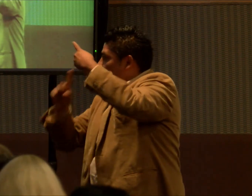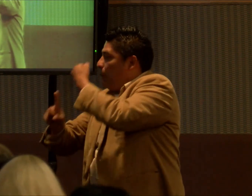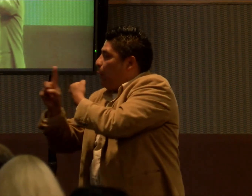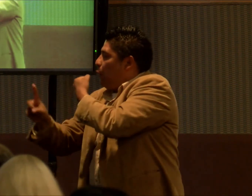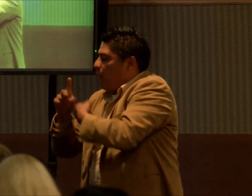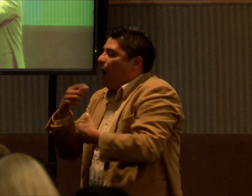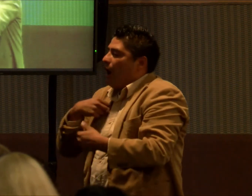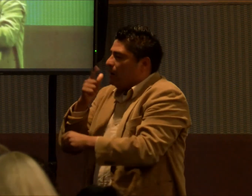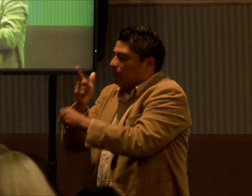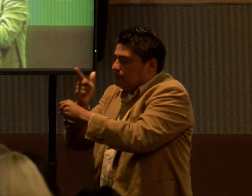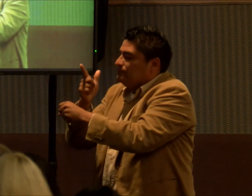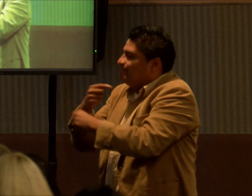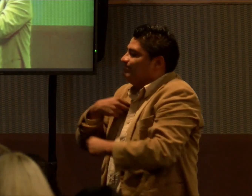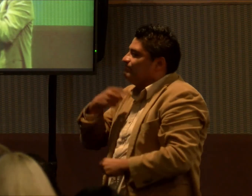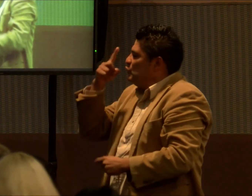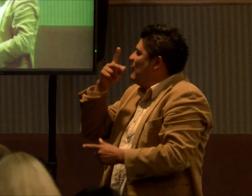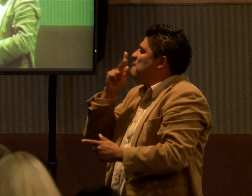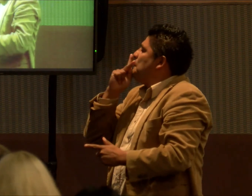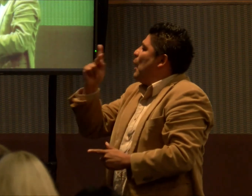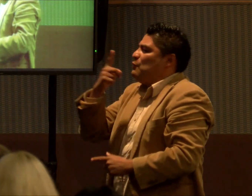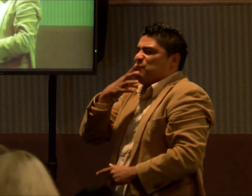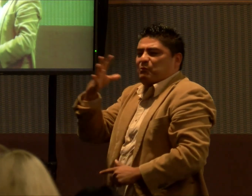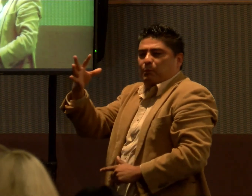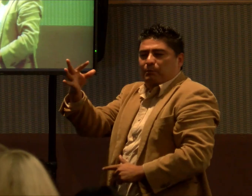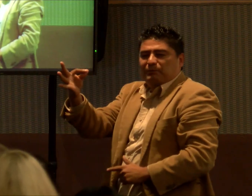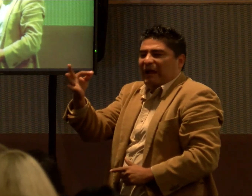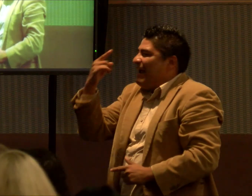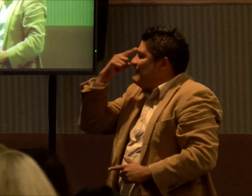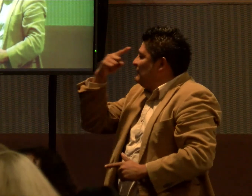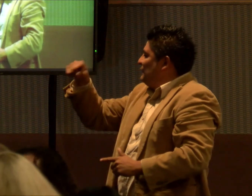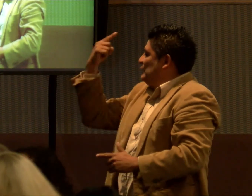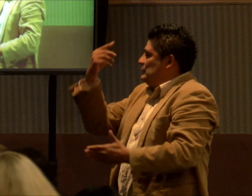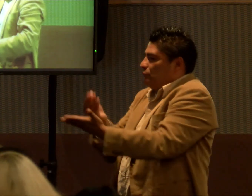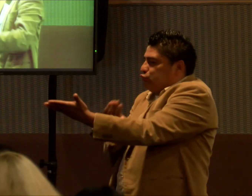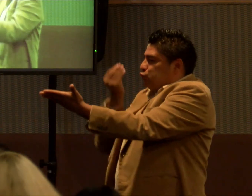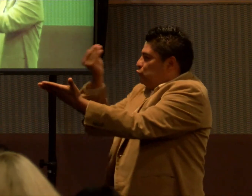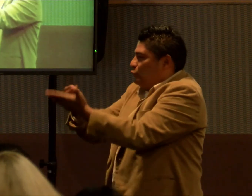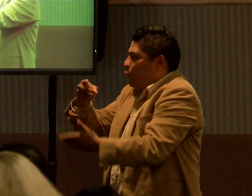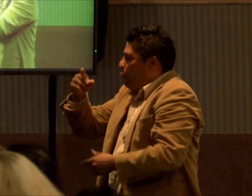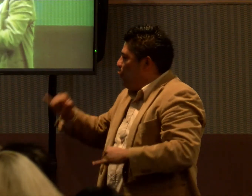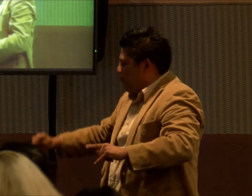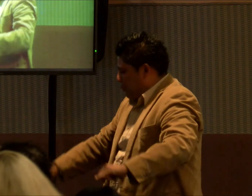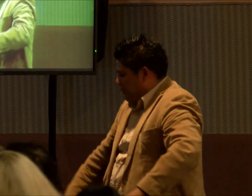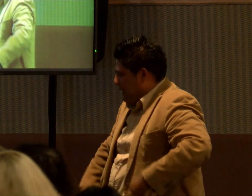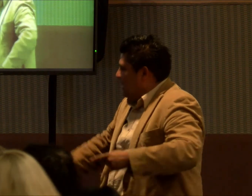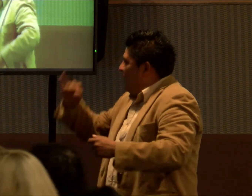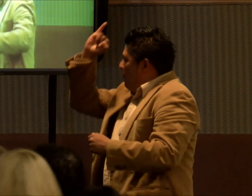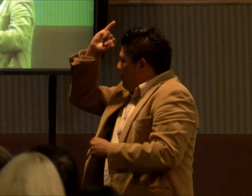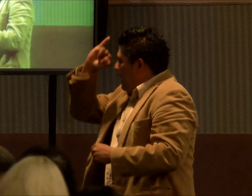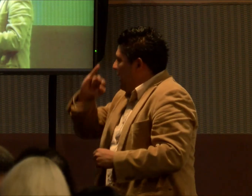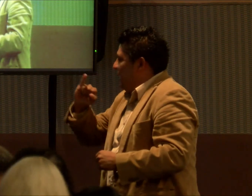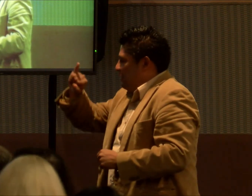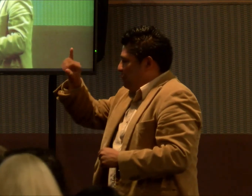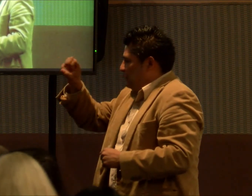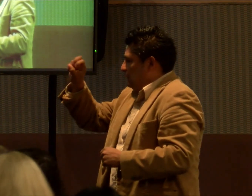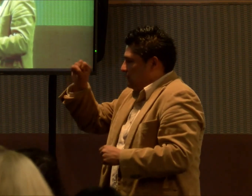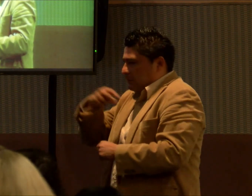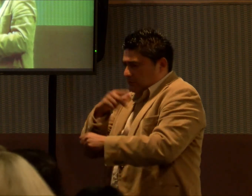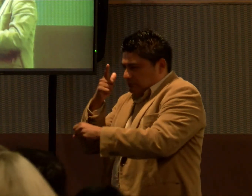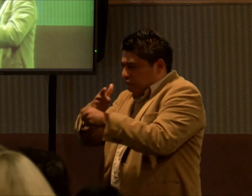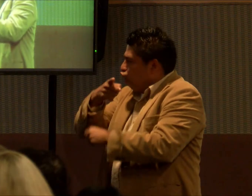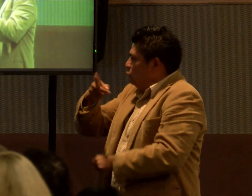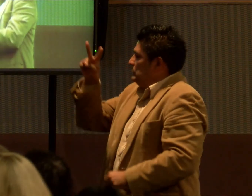a veces nos dicen, no hay una lengua de señas unificada, pues tampoco la va a haber, porque todo depende de las diferencias que hay en el norte,